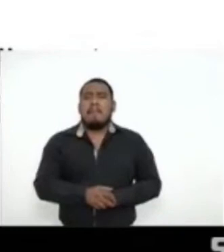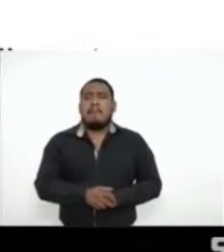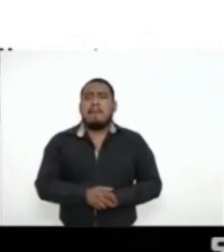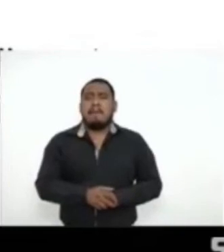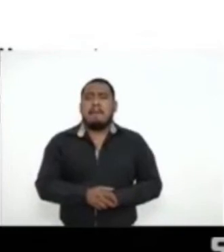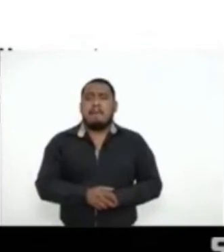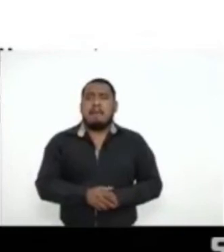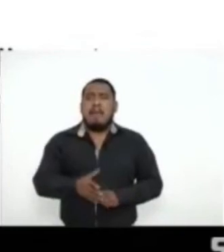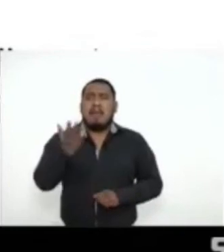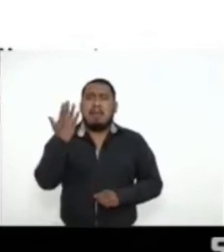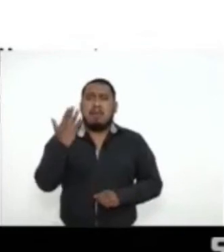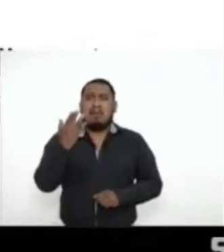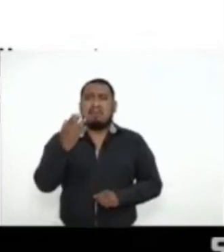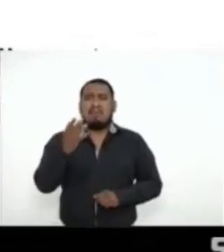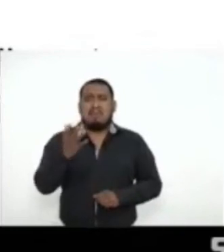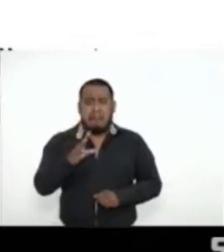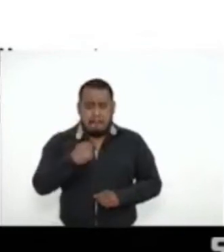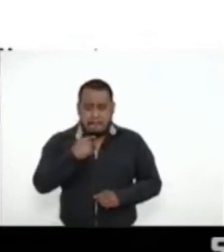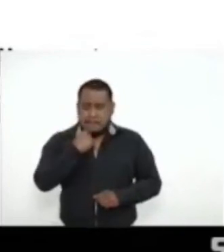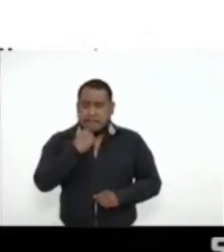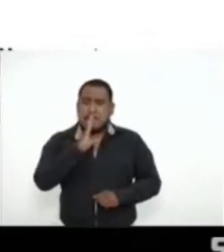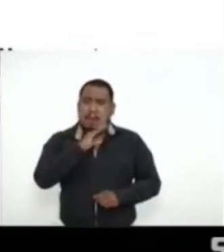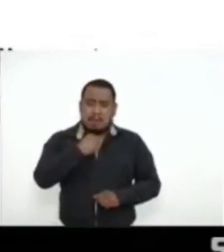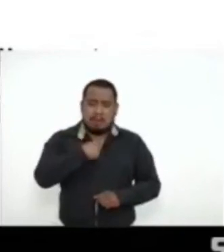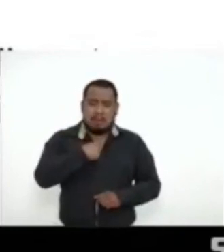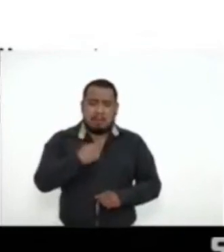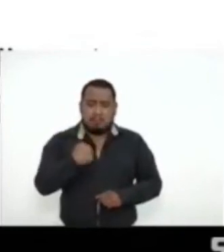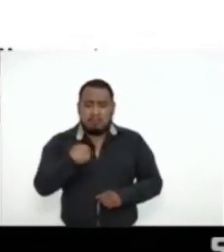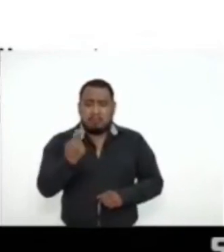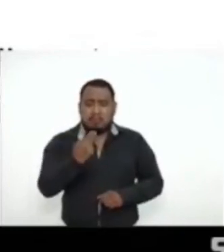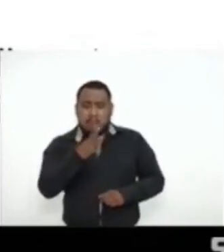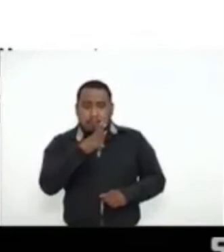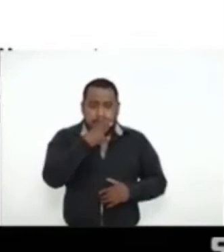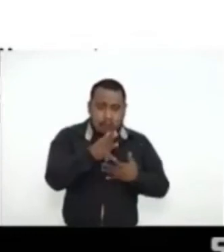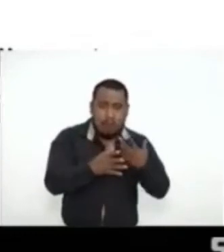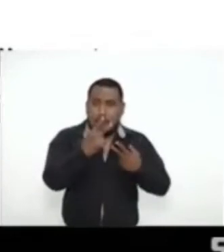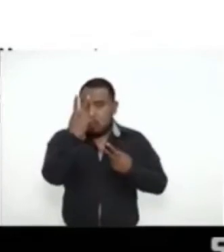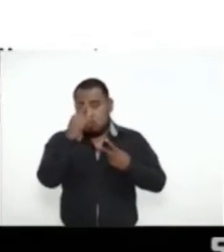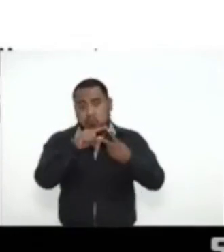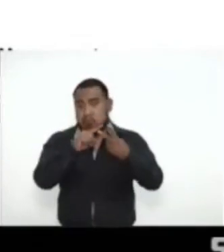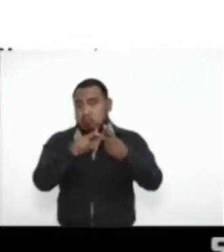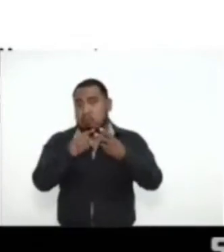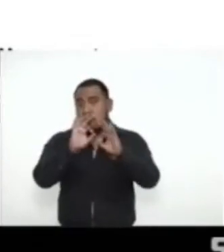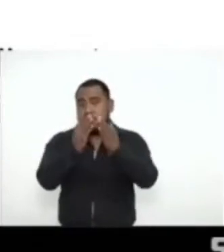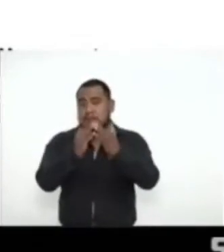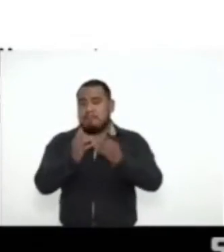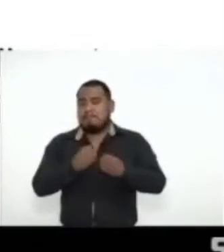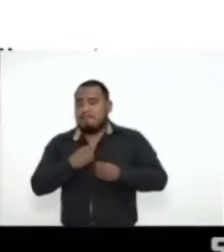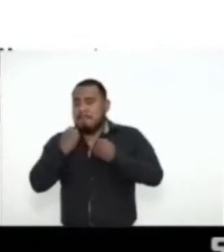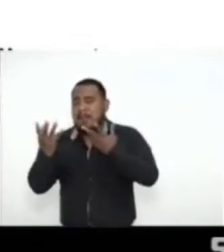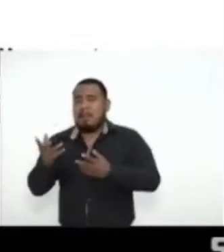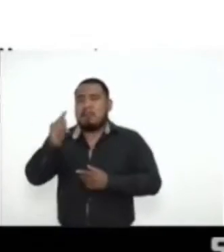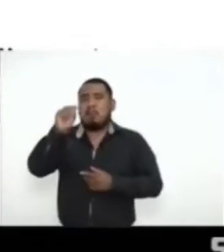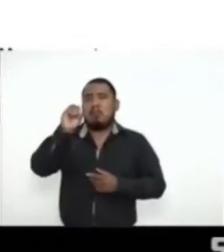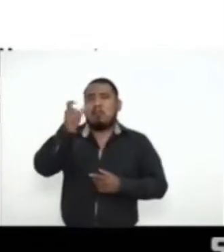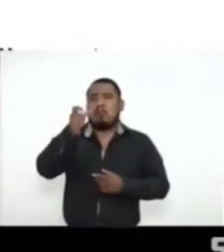fue tan tóxico que necesito vomitarlo? Hay dos vías para sacar algo tóxico. Por ejemplo, fui a casa